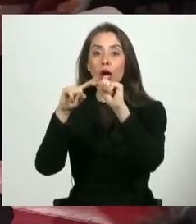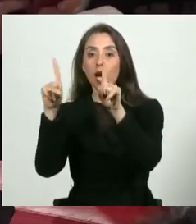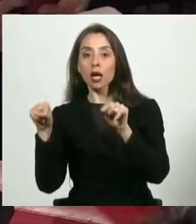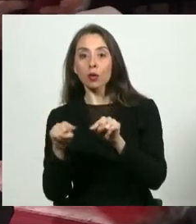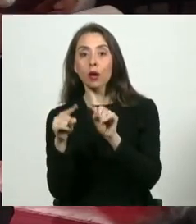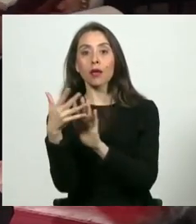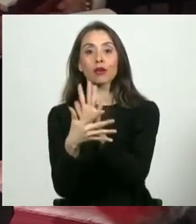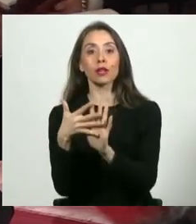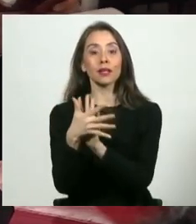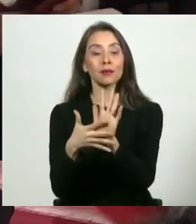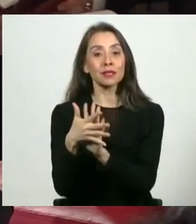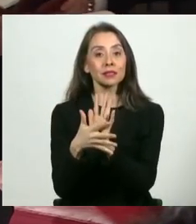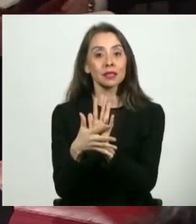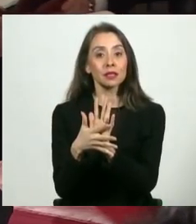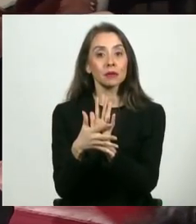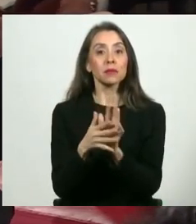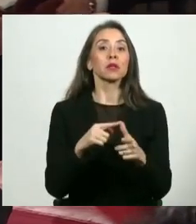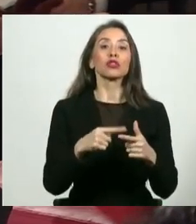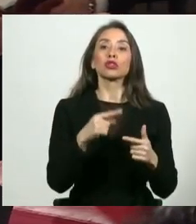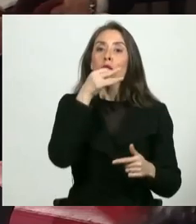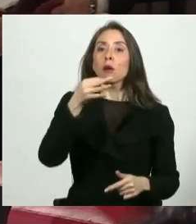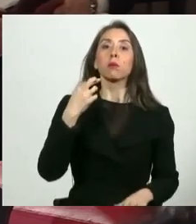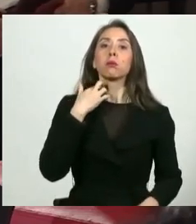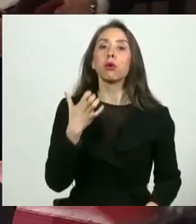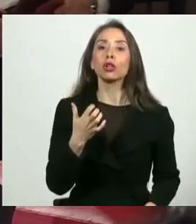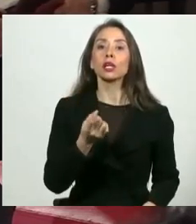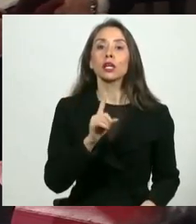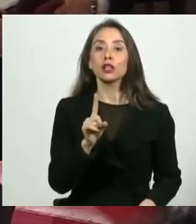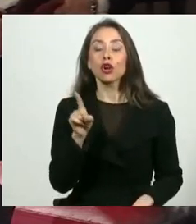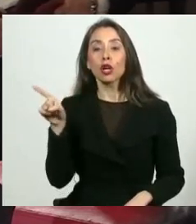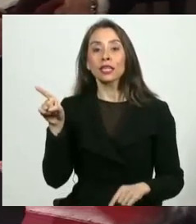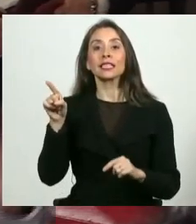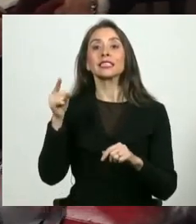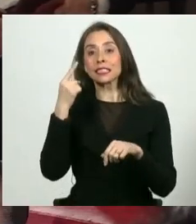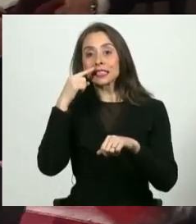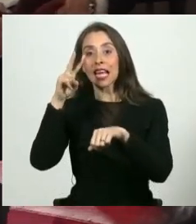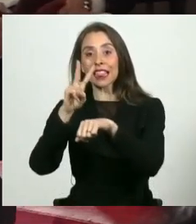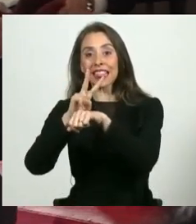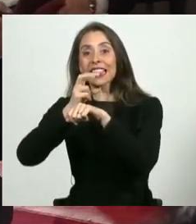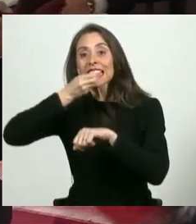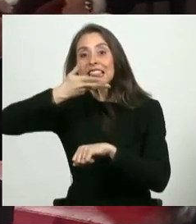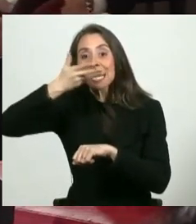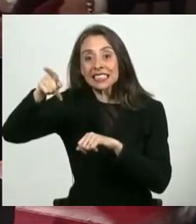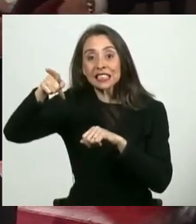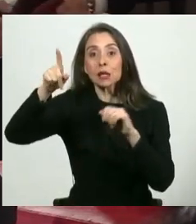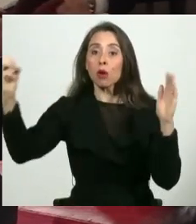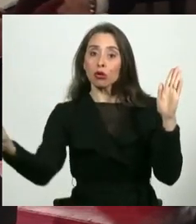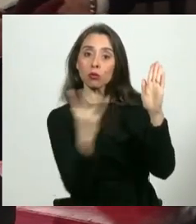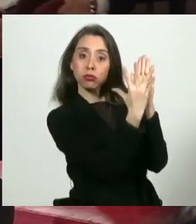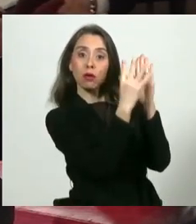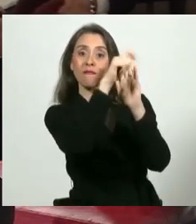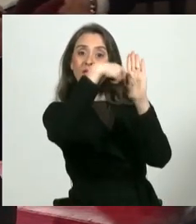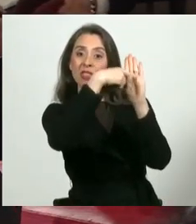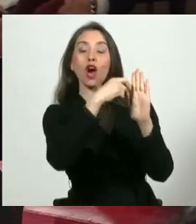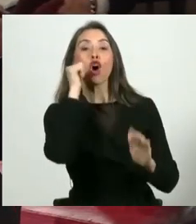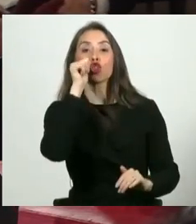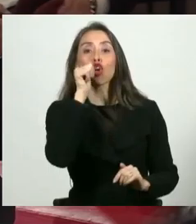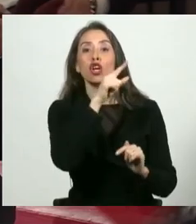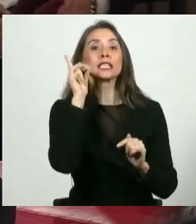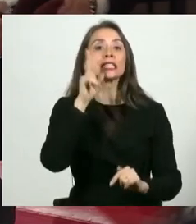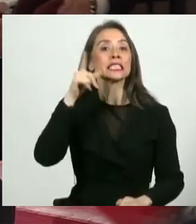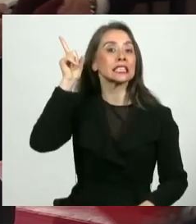lengua de señas. Entonces yo digo, ¿por qué no pasamos ese testimonio para que todos sientan lo que siento yo todos los días, durante todos